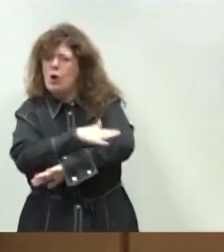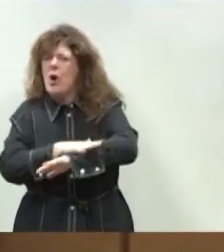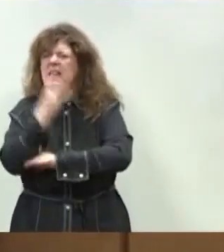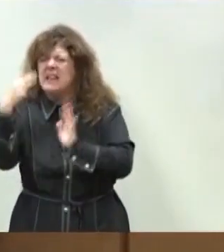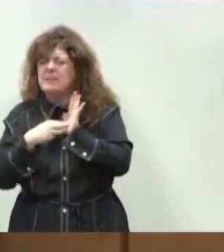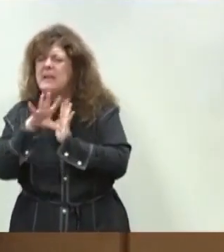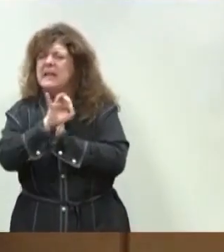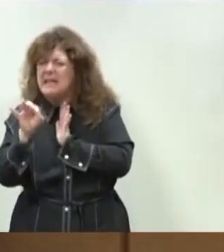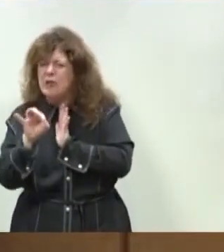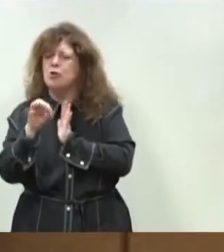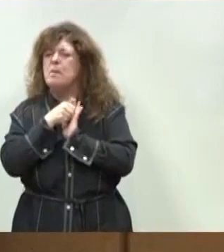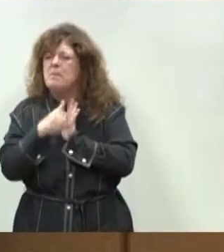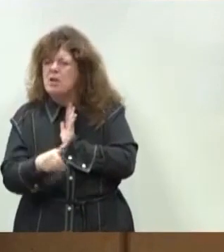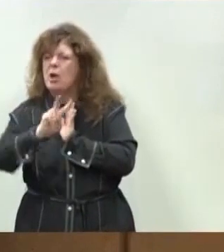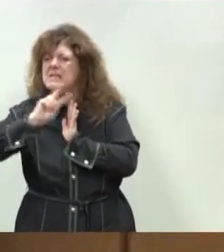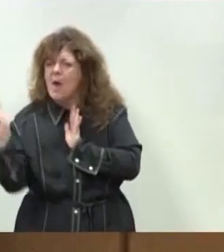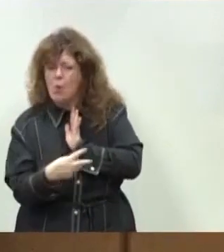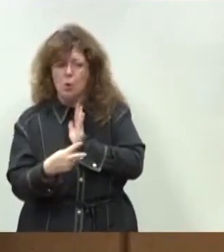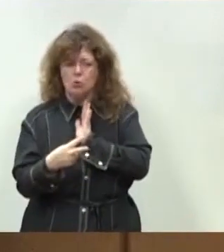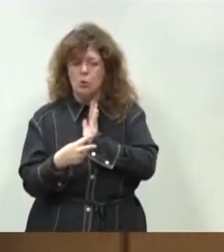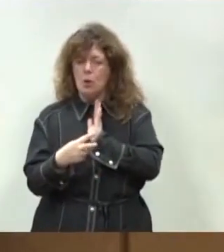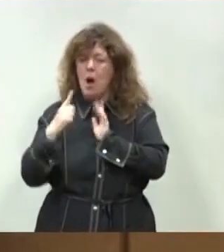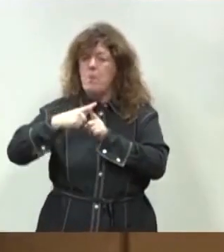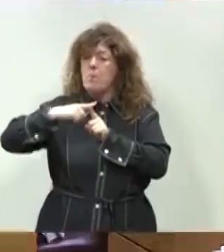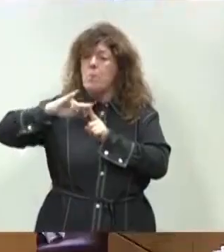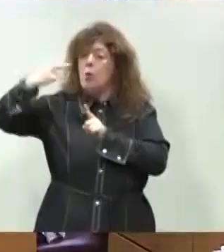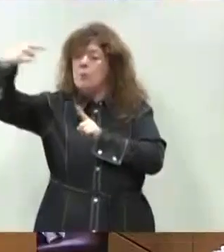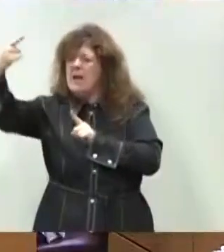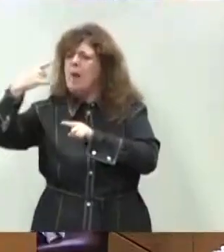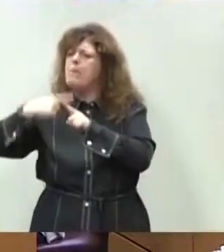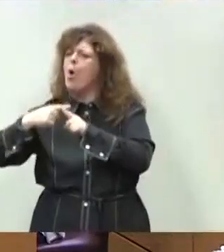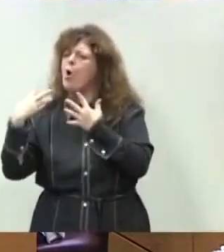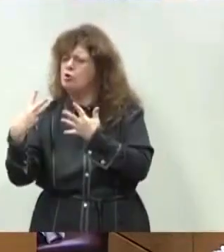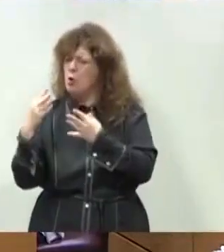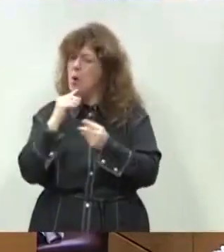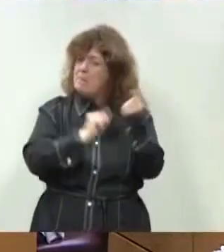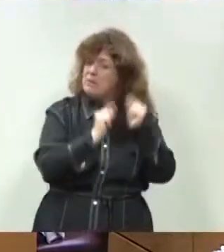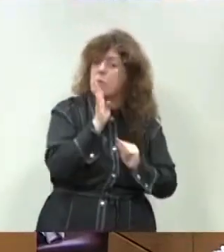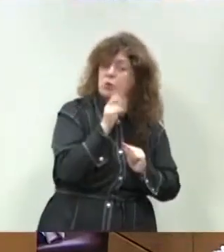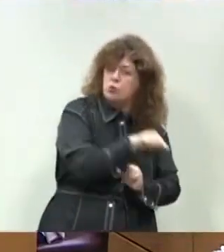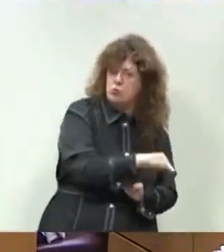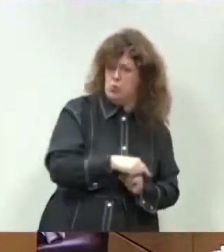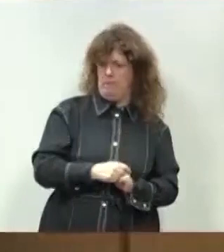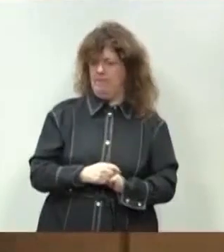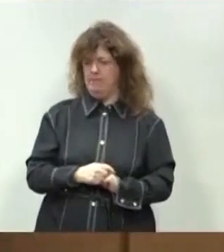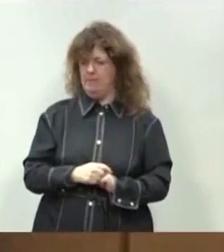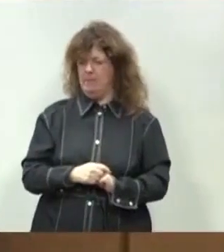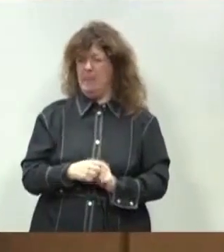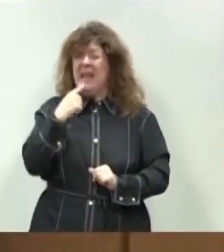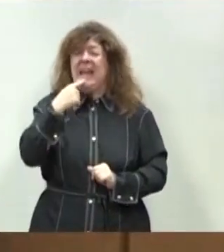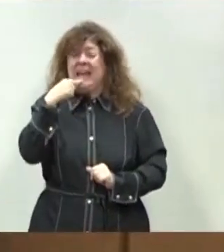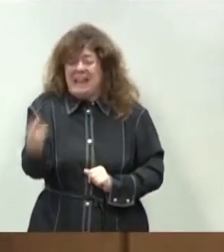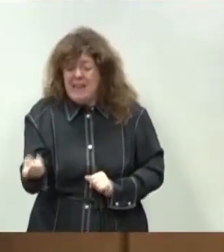3.500 millones de euros. Hemos multiplicado por 8 su presupuesto. Y le voy a decir lo que estamos haciendo con